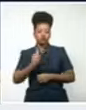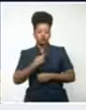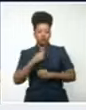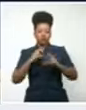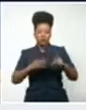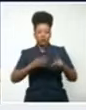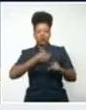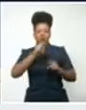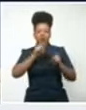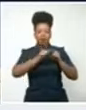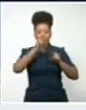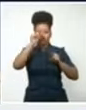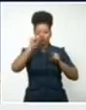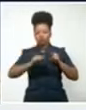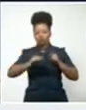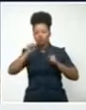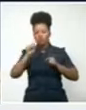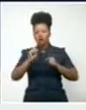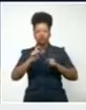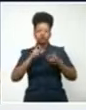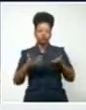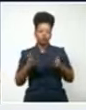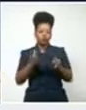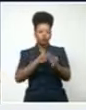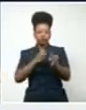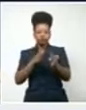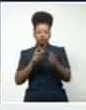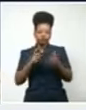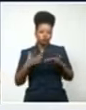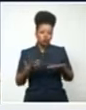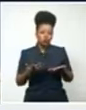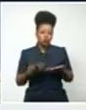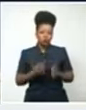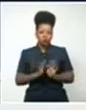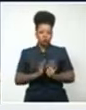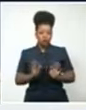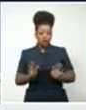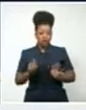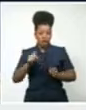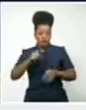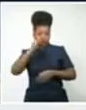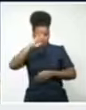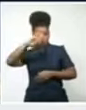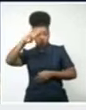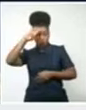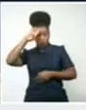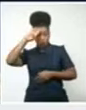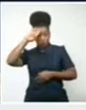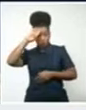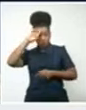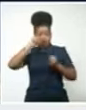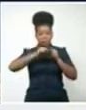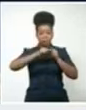ido comportando, cómo ya en nuestro país el pico más